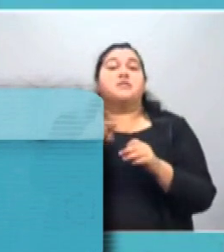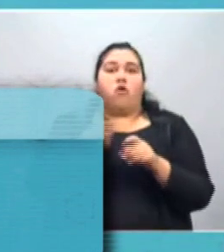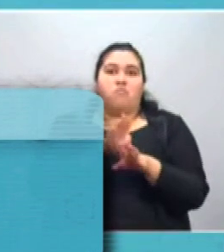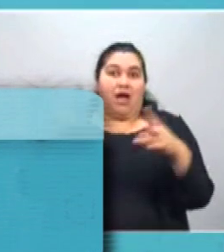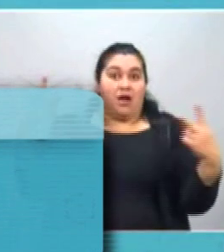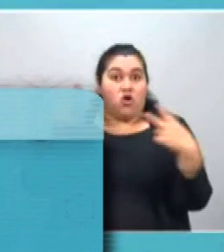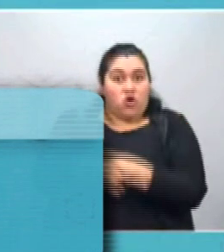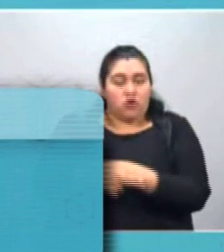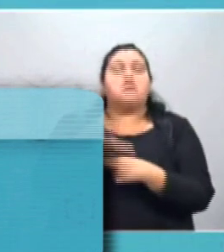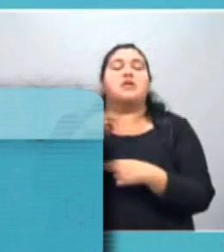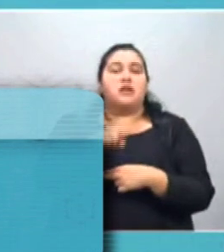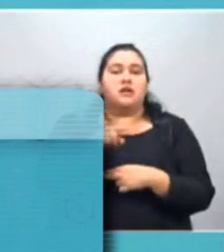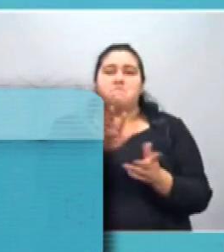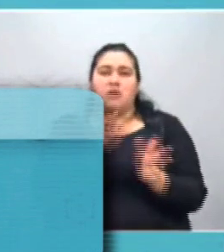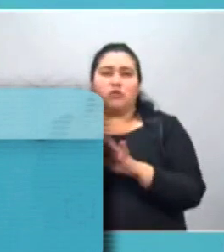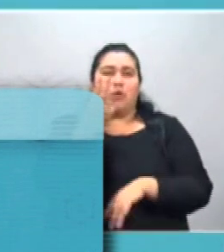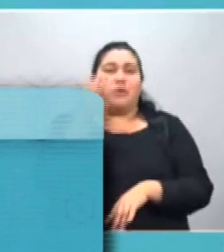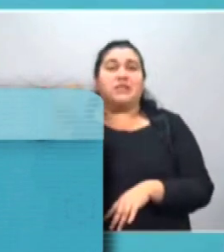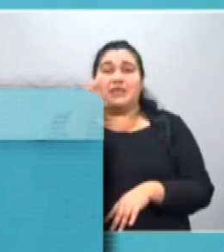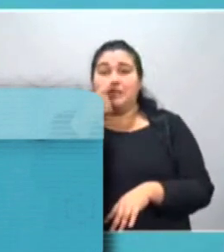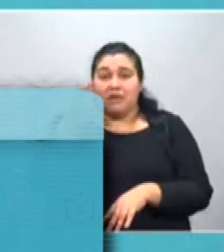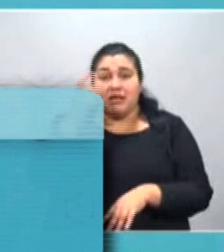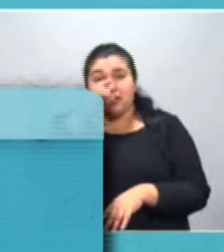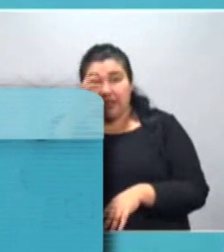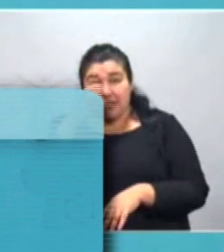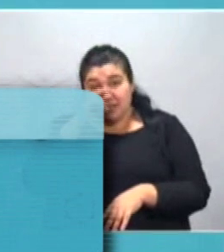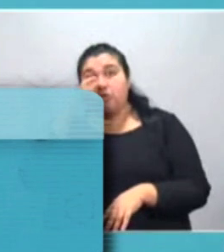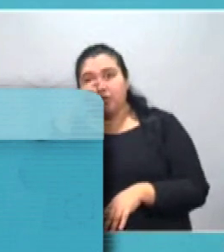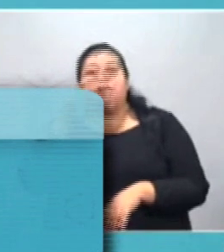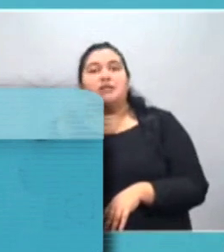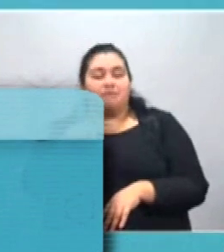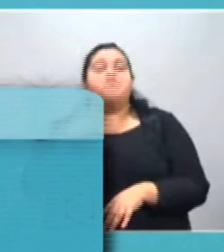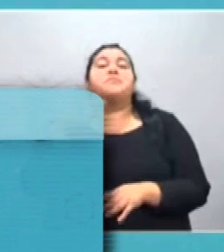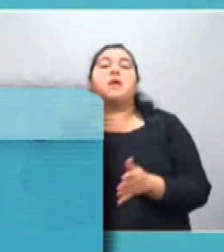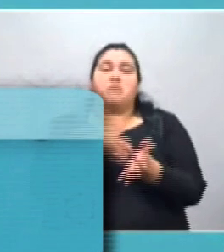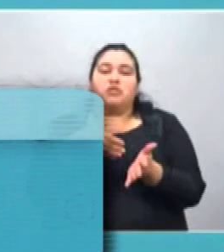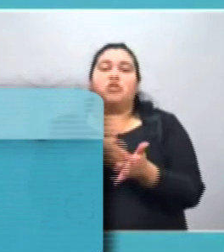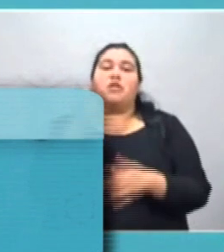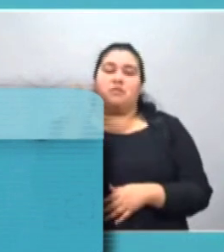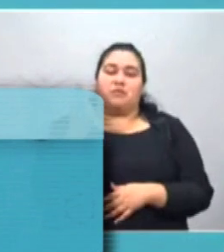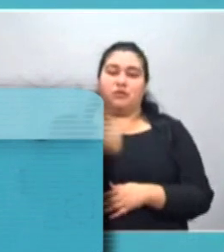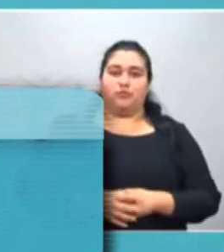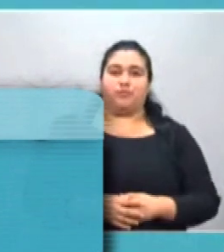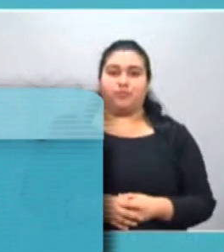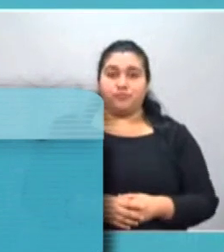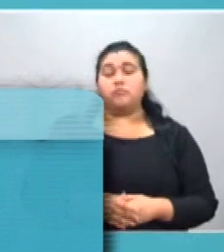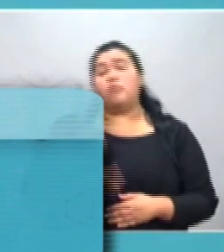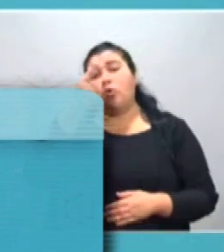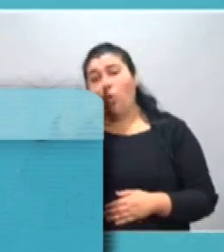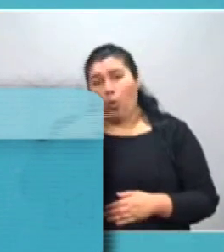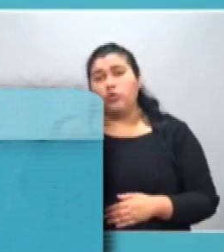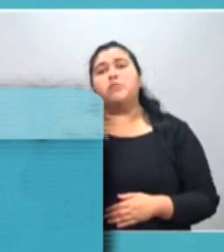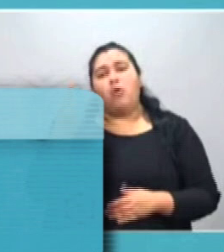programas nacionales es del orden de los 26.777 millones de pesos. Por último,